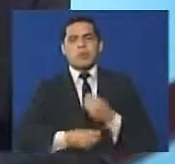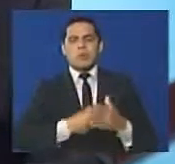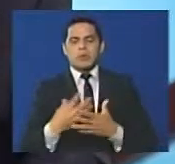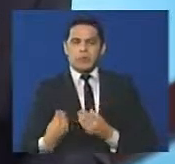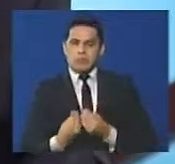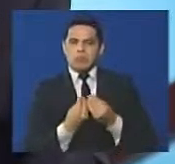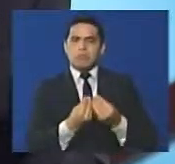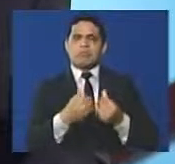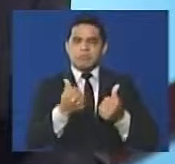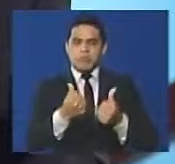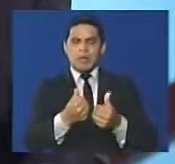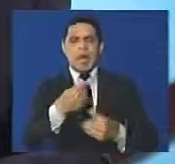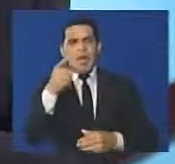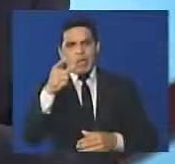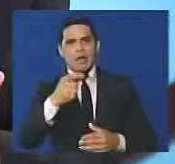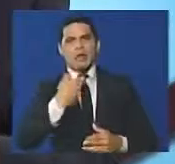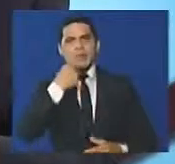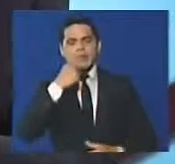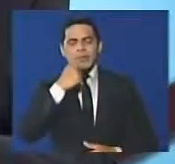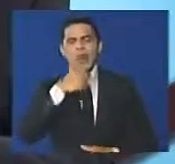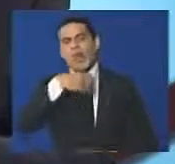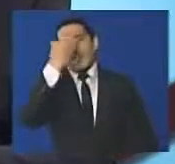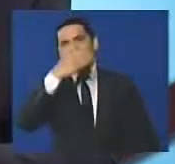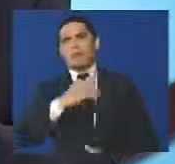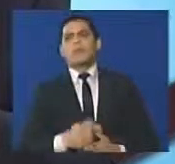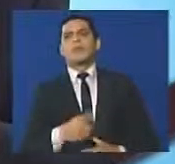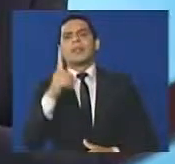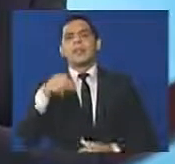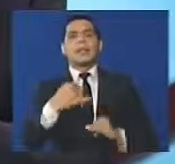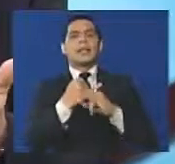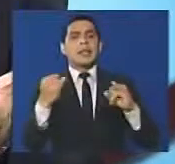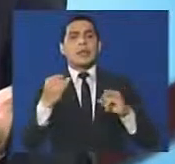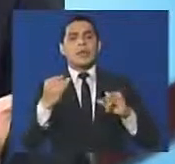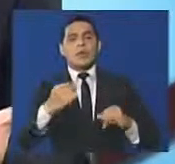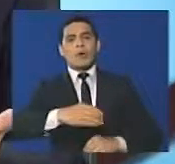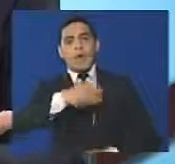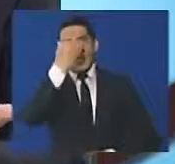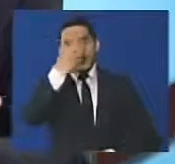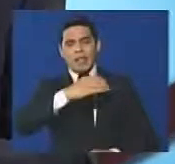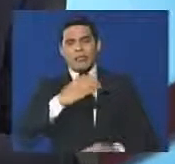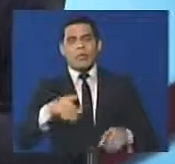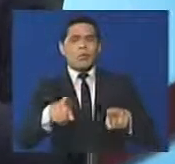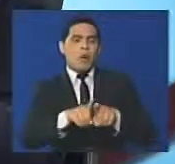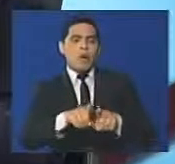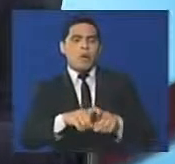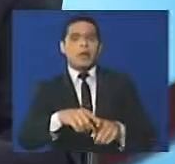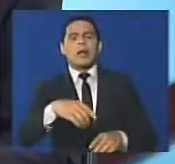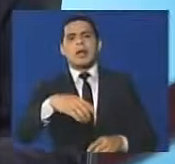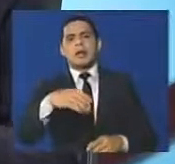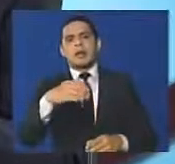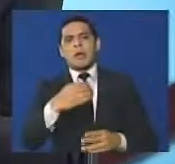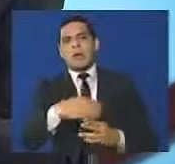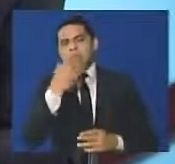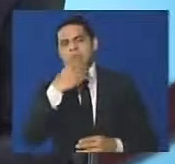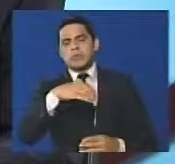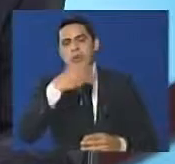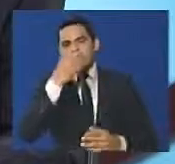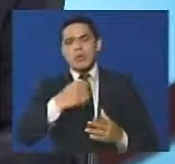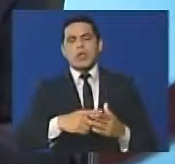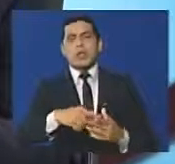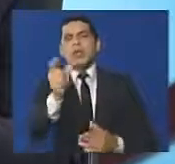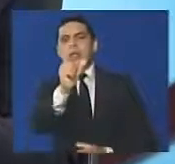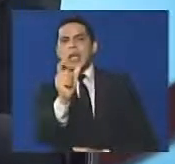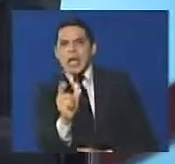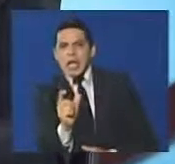suite. Y terminó cantando lo que cantaba Pavarotti, O Sole Mio, Torna